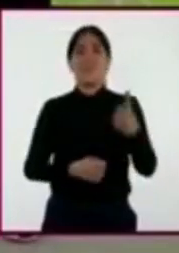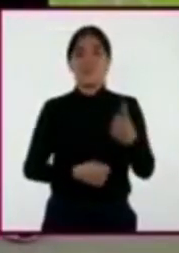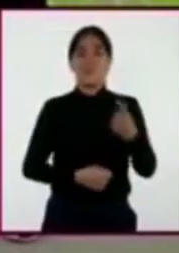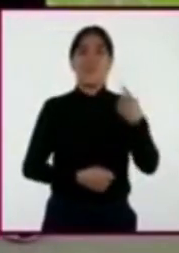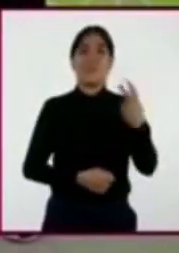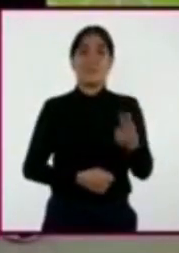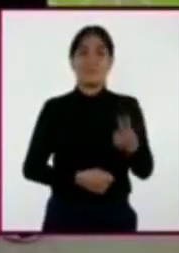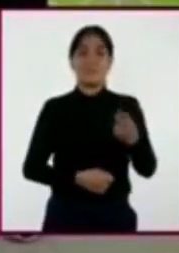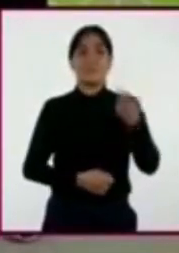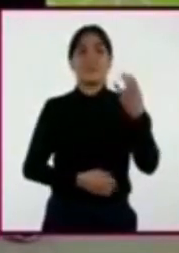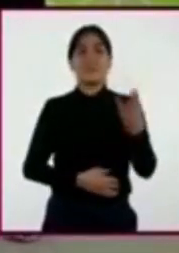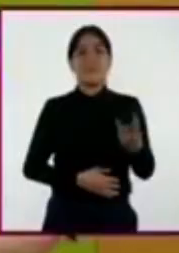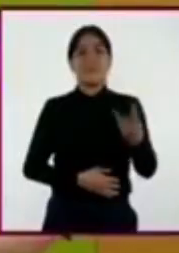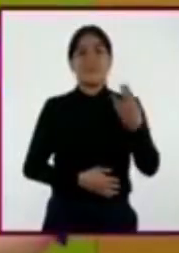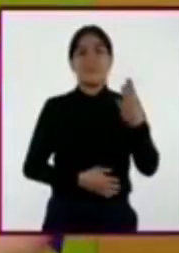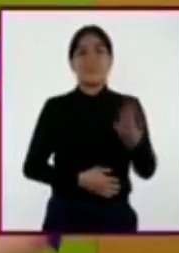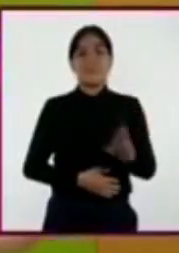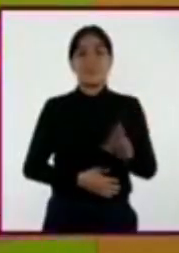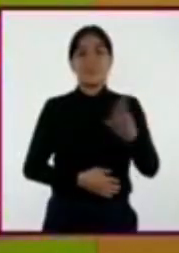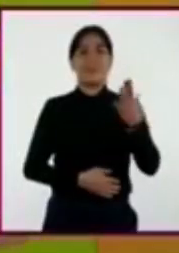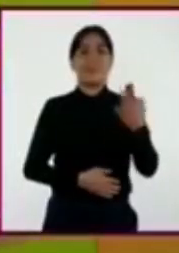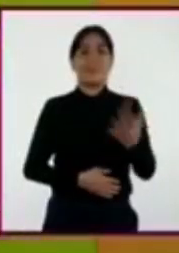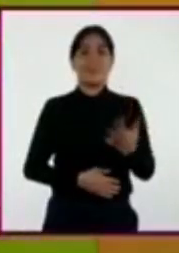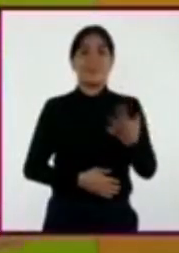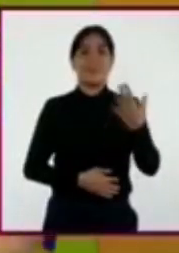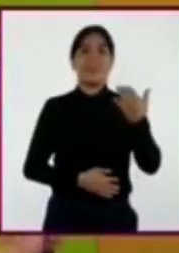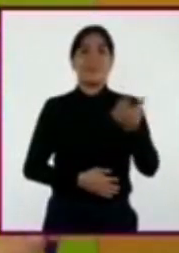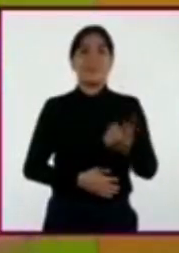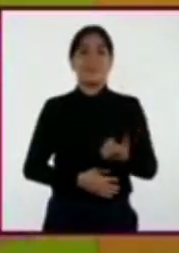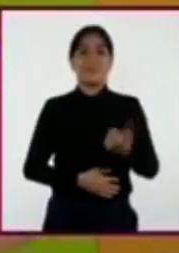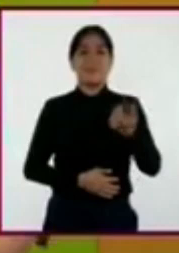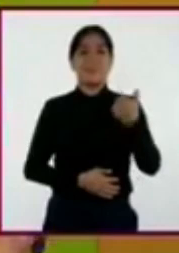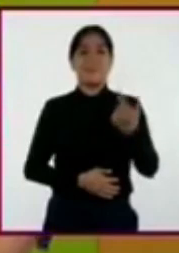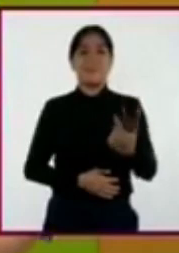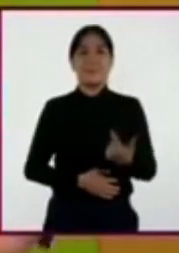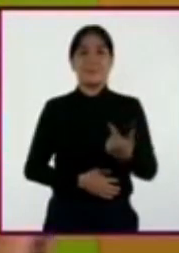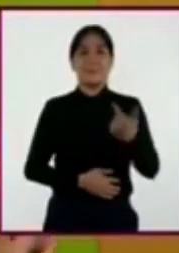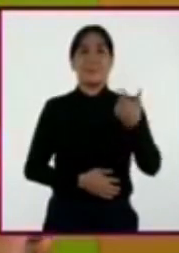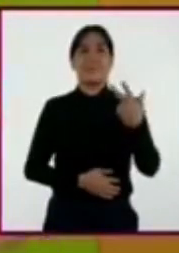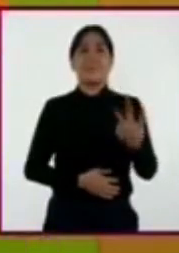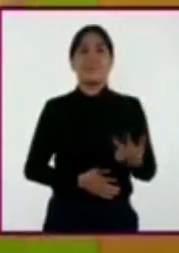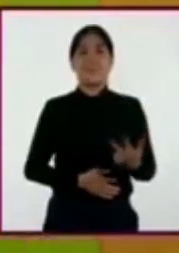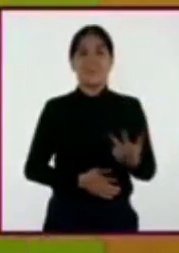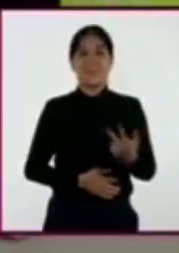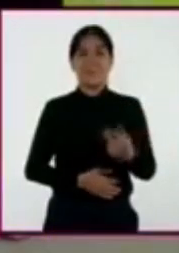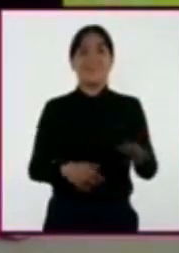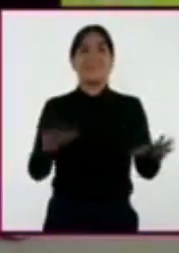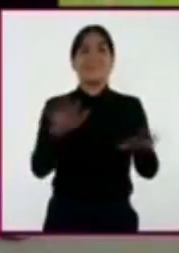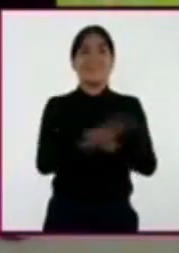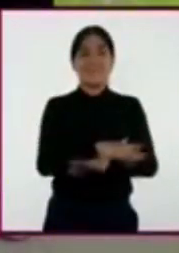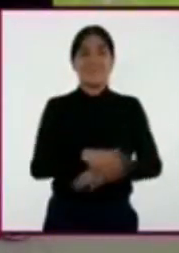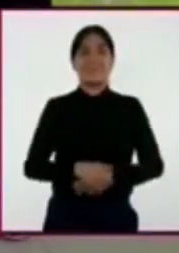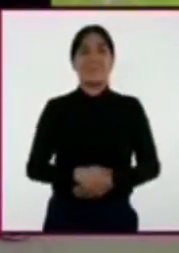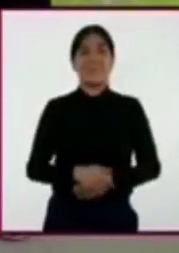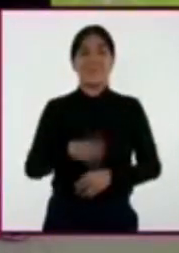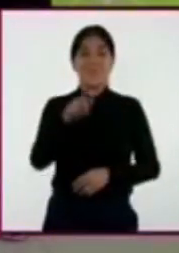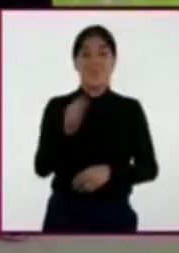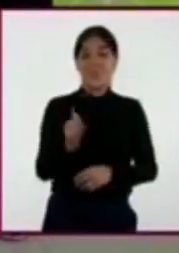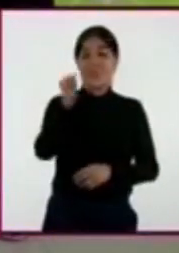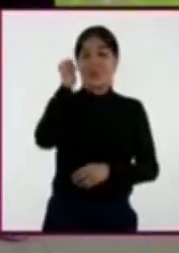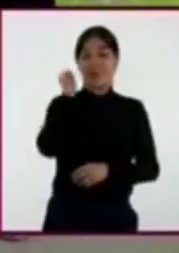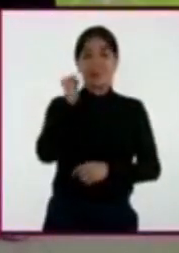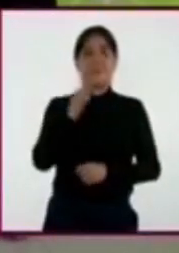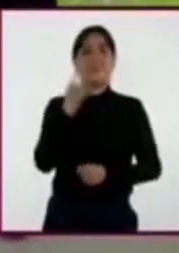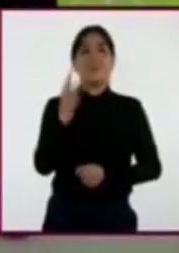1, 2, 3, 4, 5, 6, 7. Cambio. Hacia atrás.